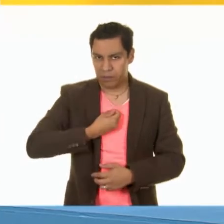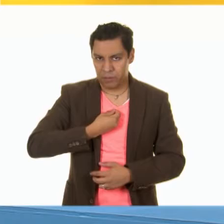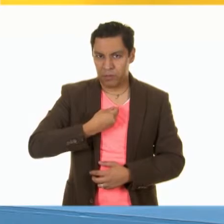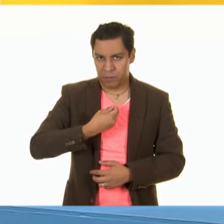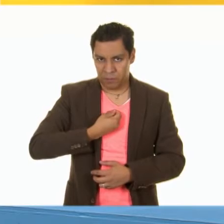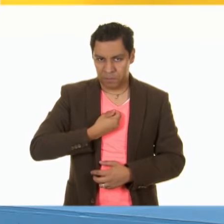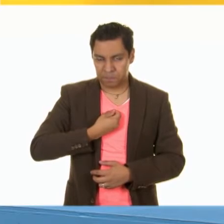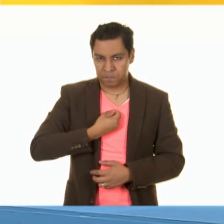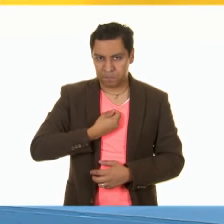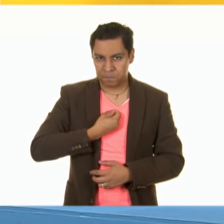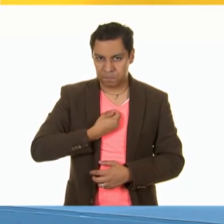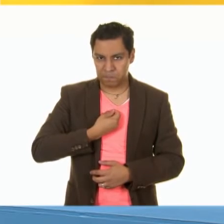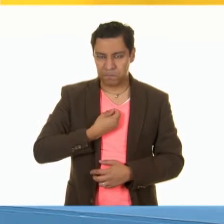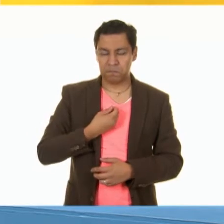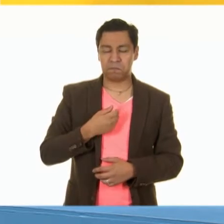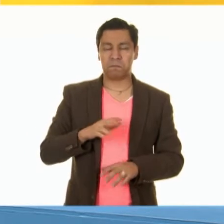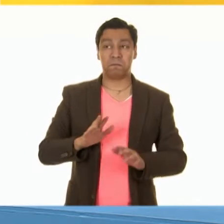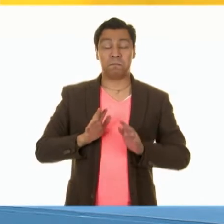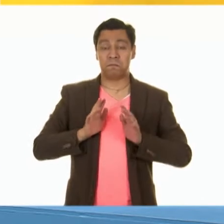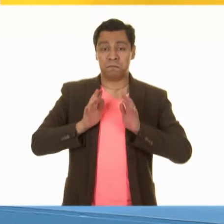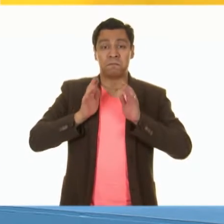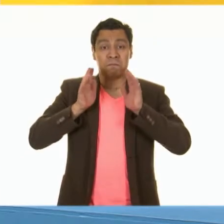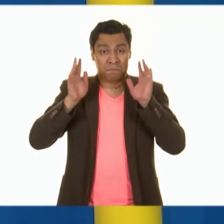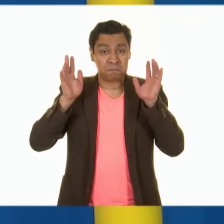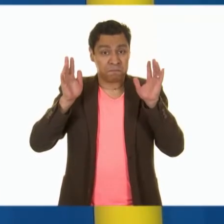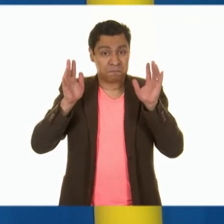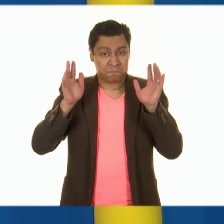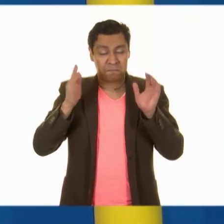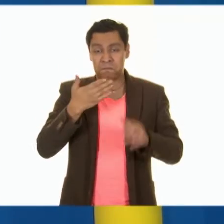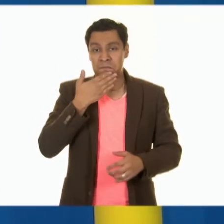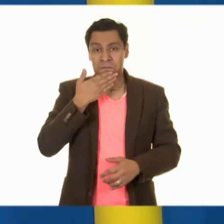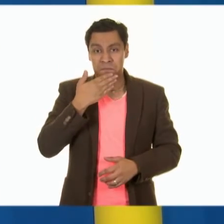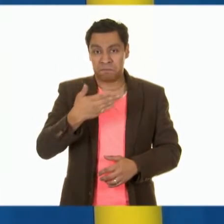Pues bueno, parece una gran coincidencia, ¿no lo creen?